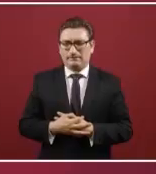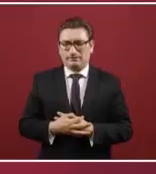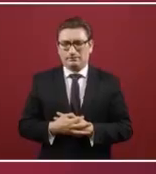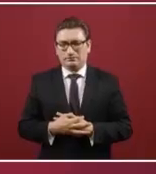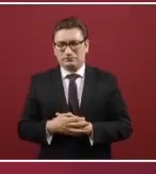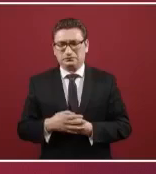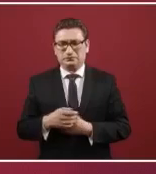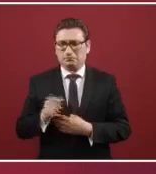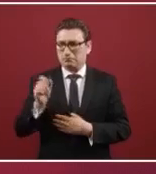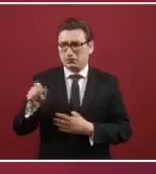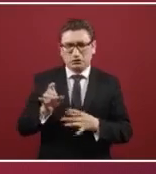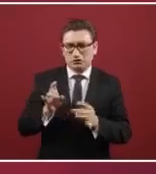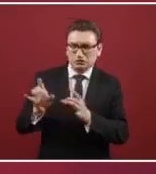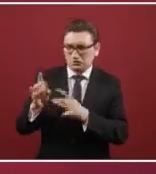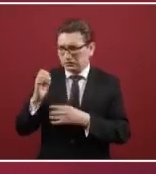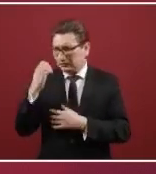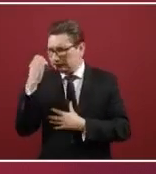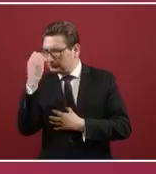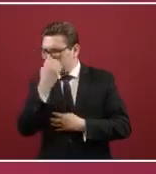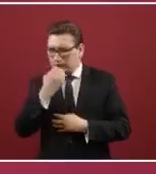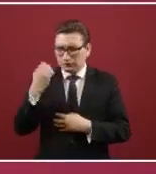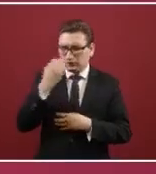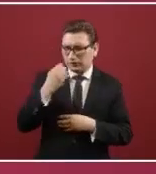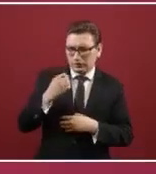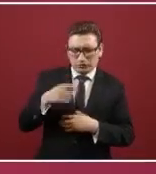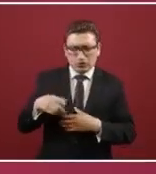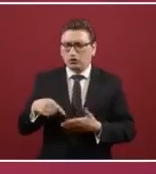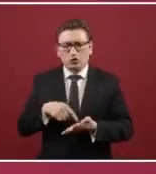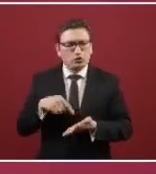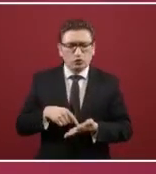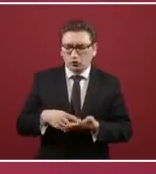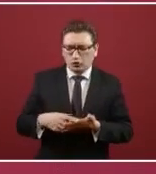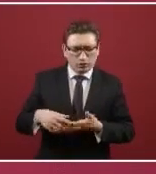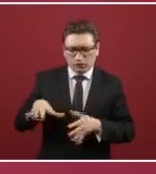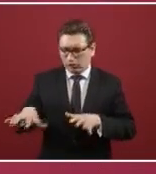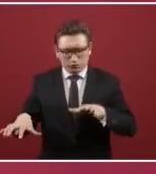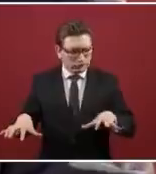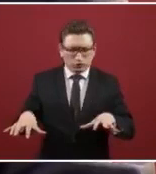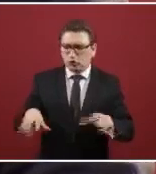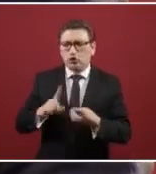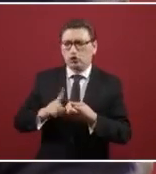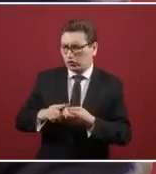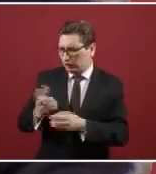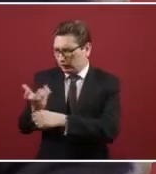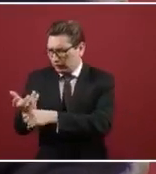analizó ahí si se estaba en territorio estadounidense o en territorio mexicano.